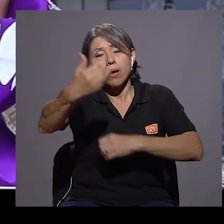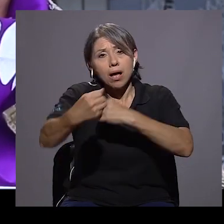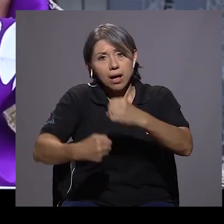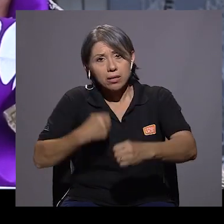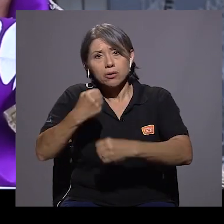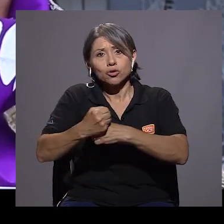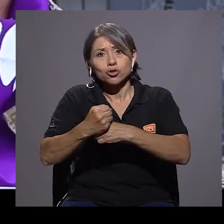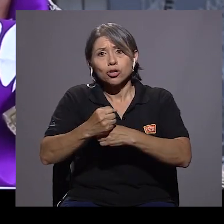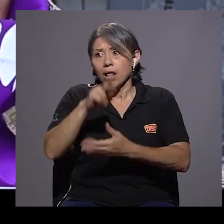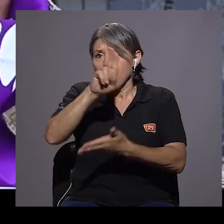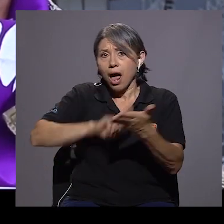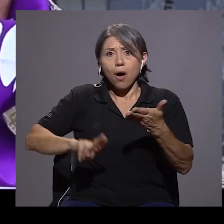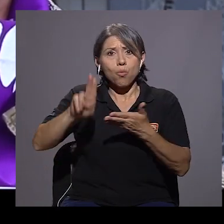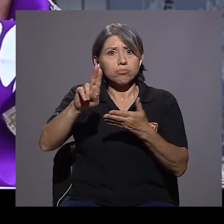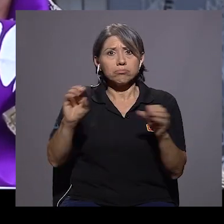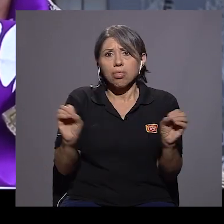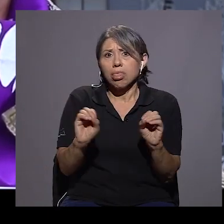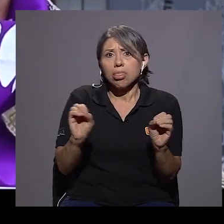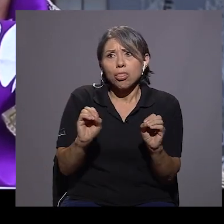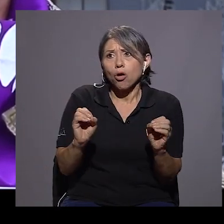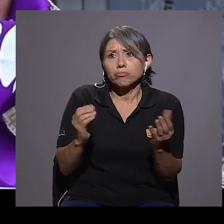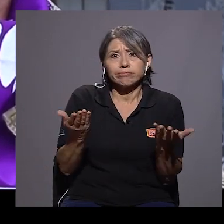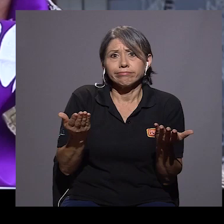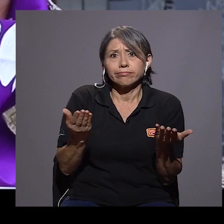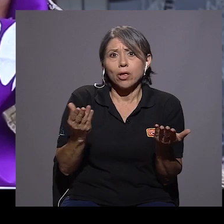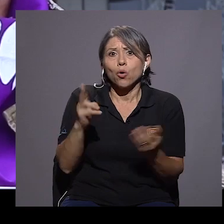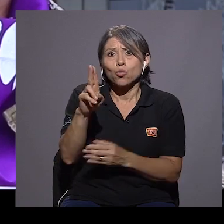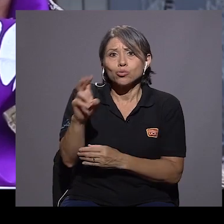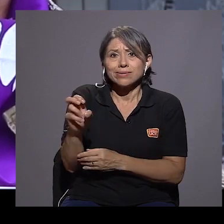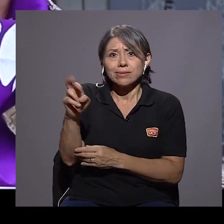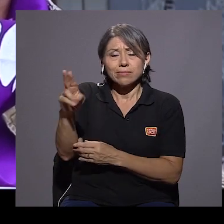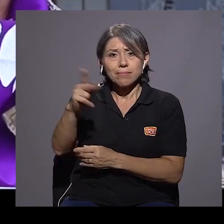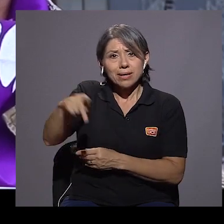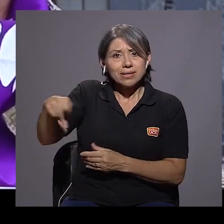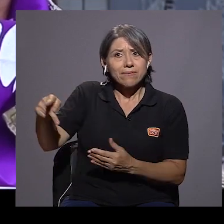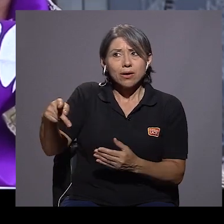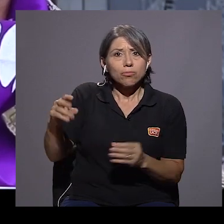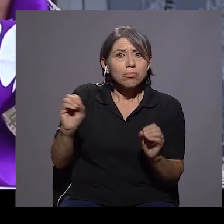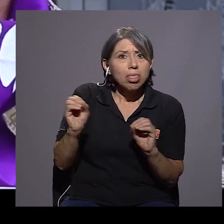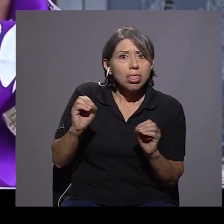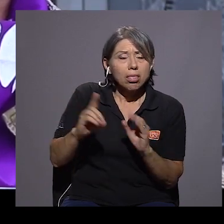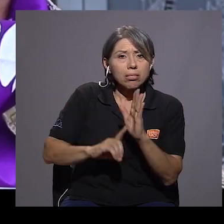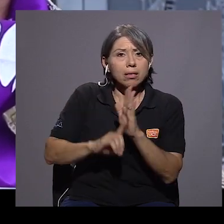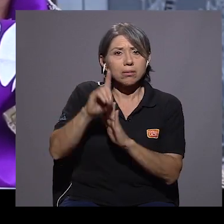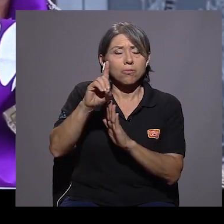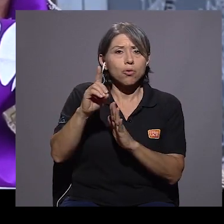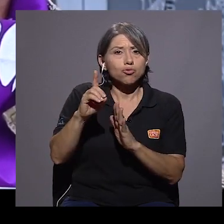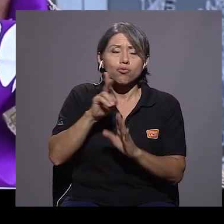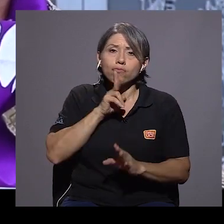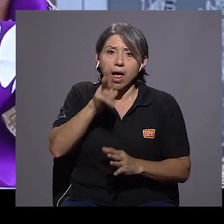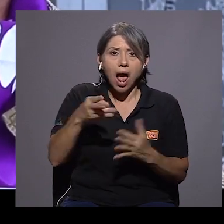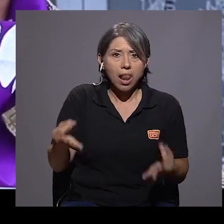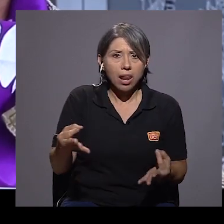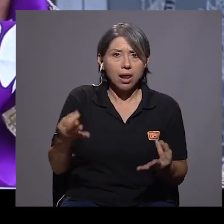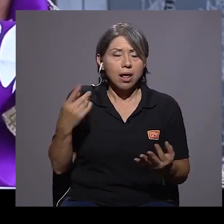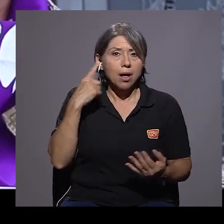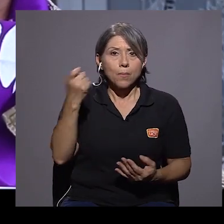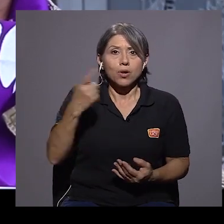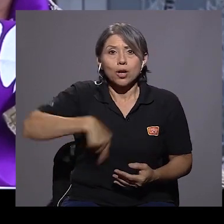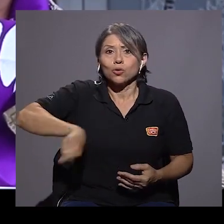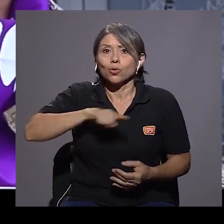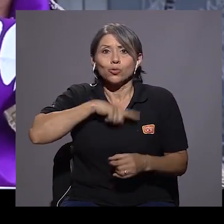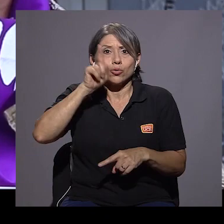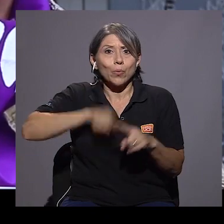próximo año y los años siguientes la sede del Pacífico no tenga un